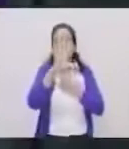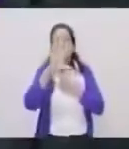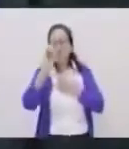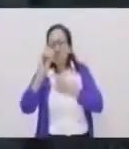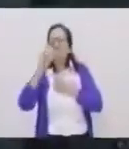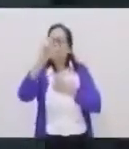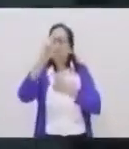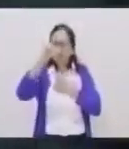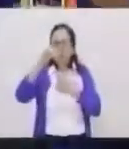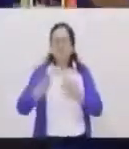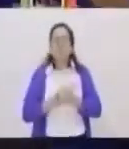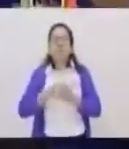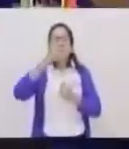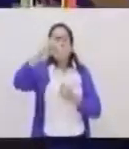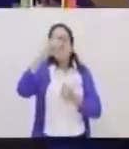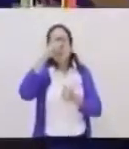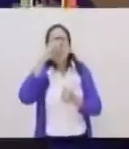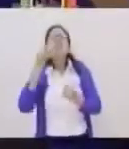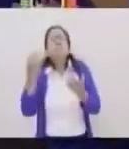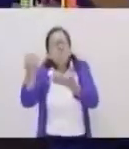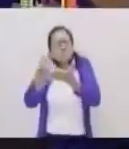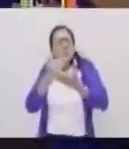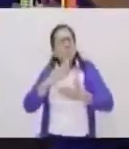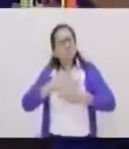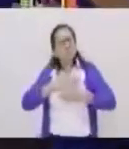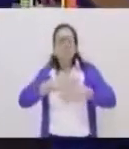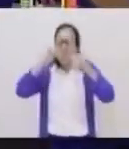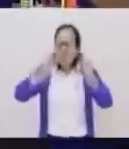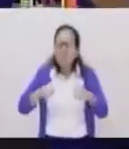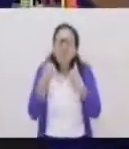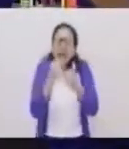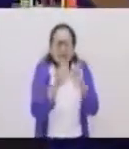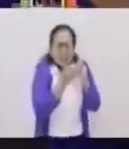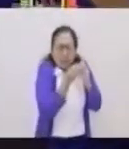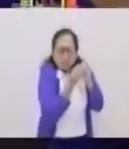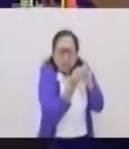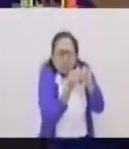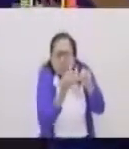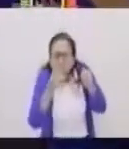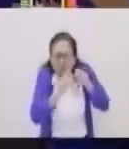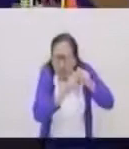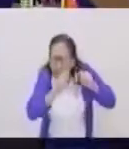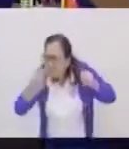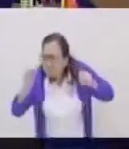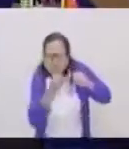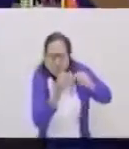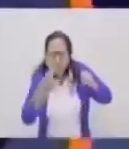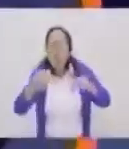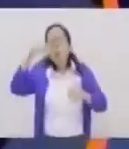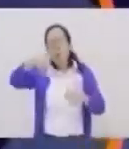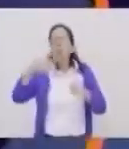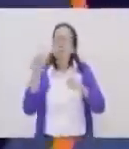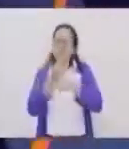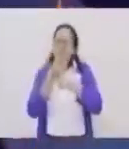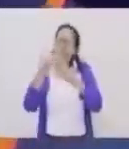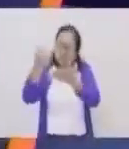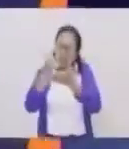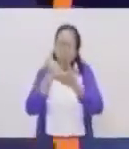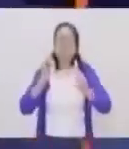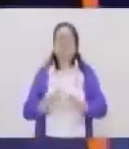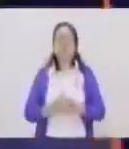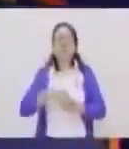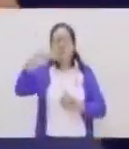a 150. Este metro me va a ayudar a poder realizar las mediciones el día de